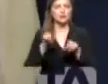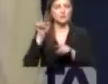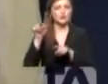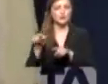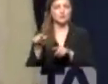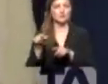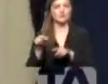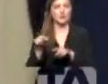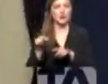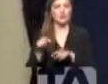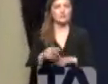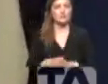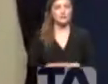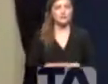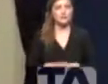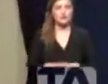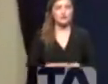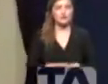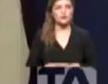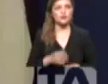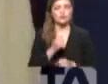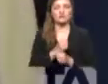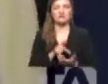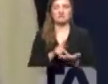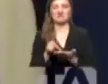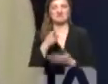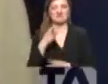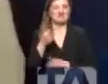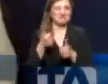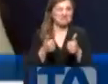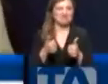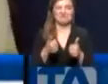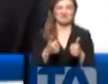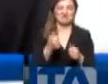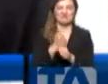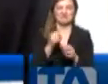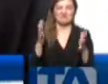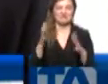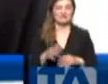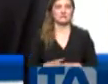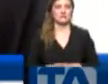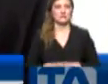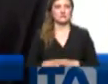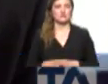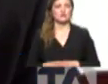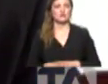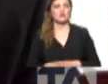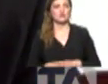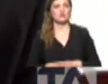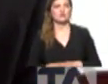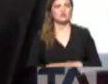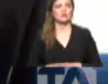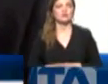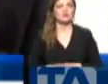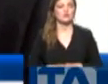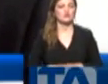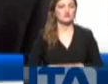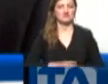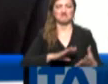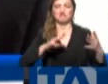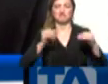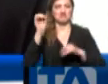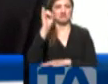esos rubros, lamentablemente, de trabajo inadecuado y desempleo. Viene ya, la tenemos, una revolución